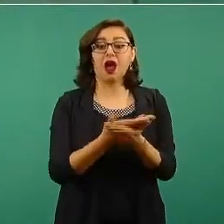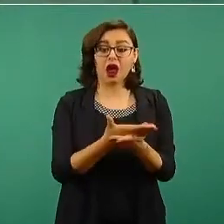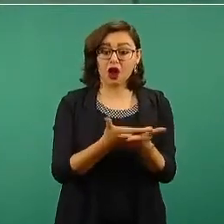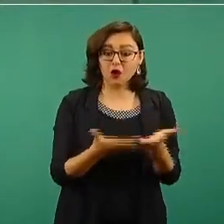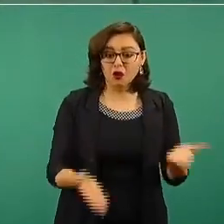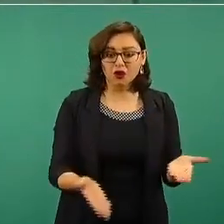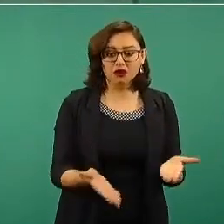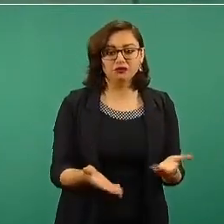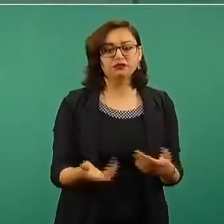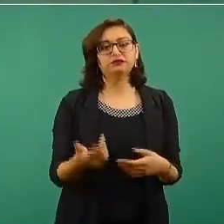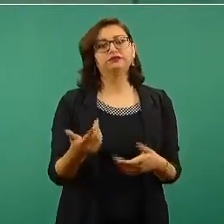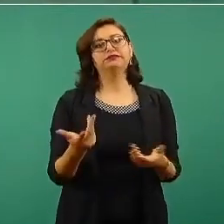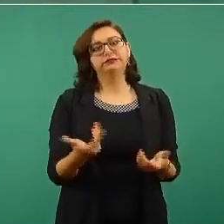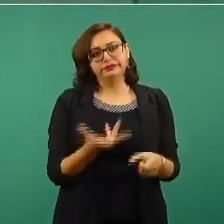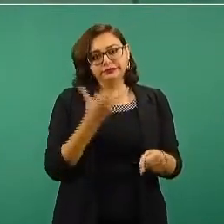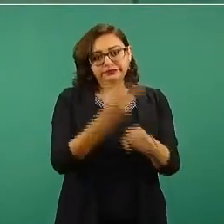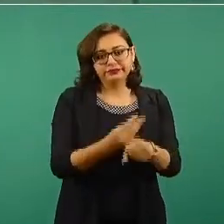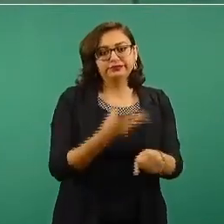una famosa APP.